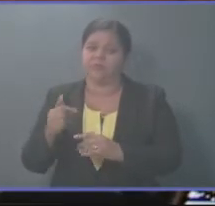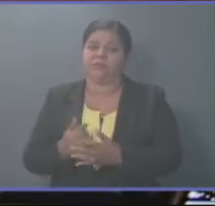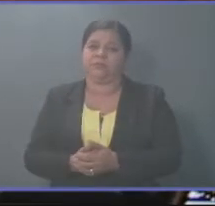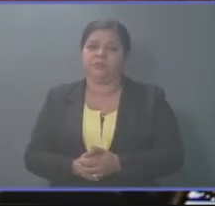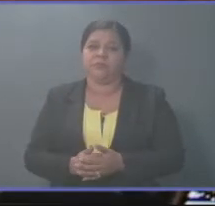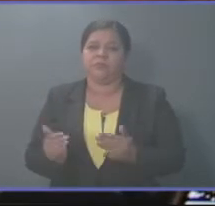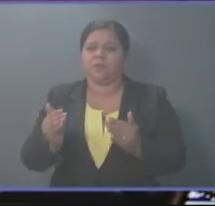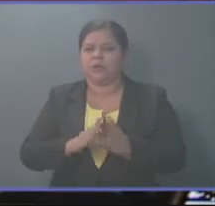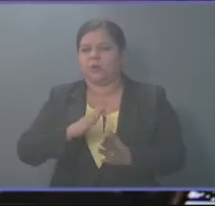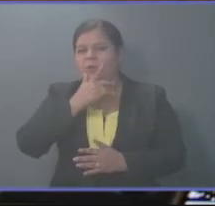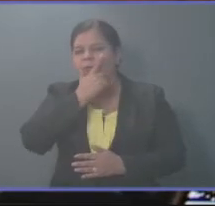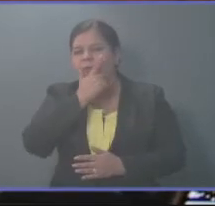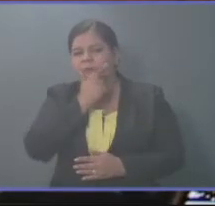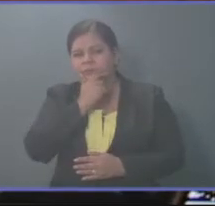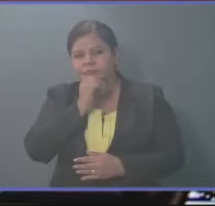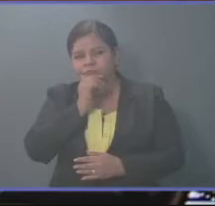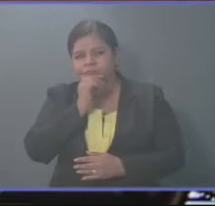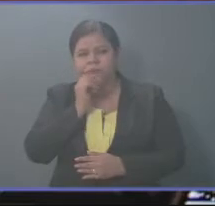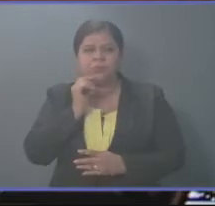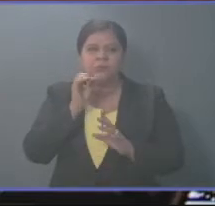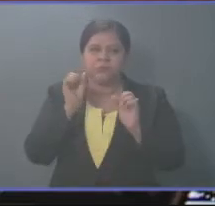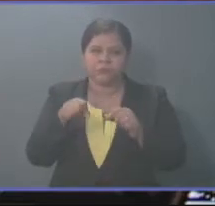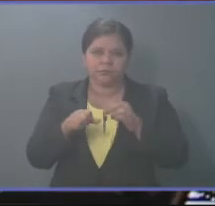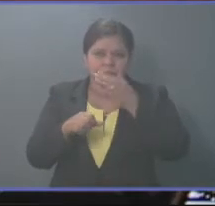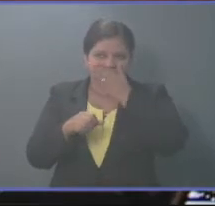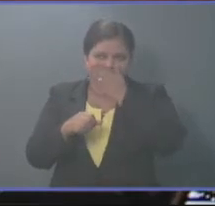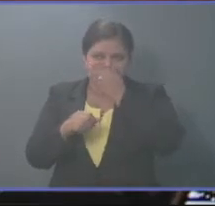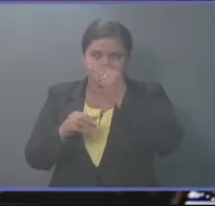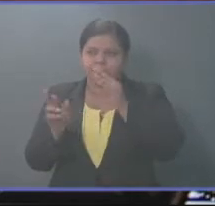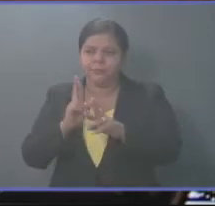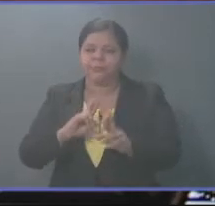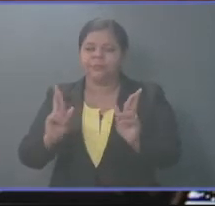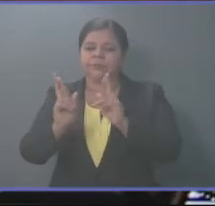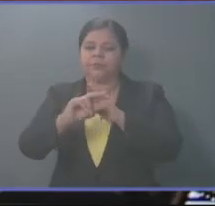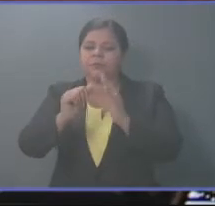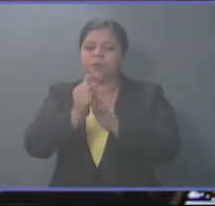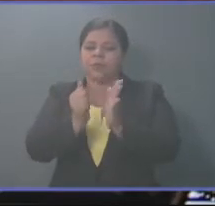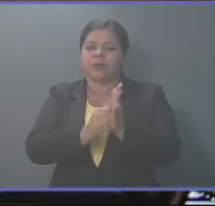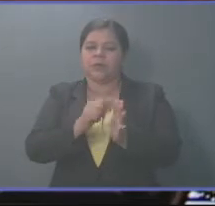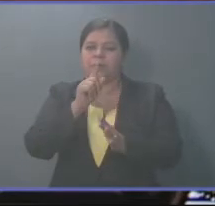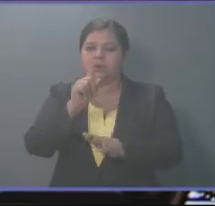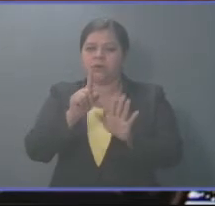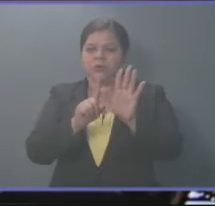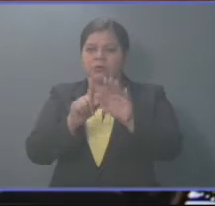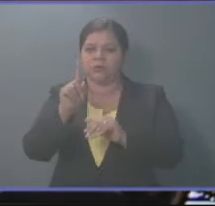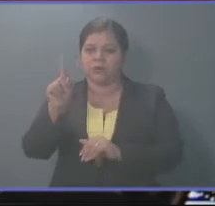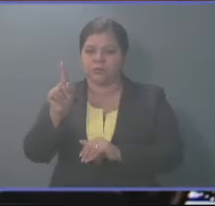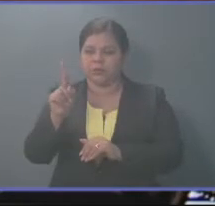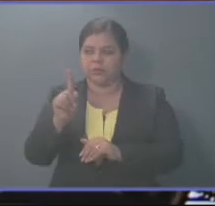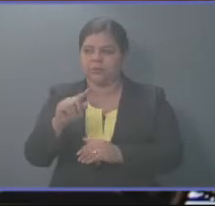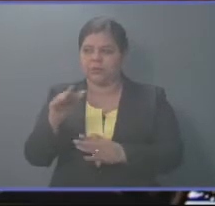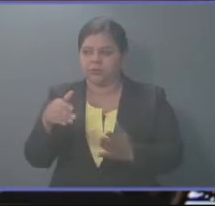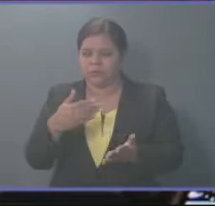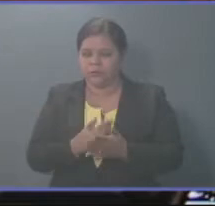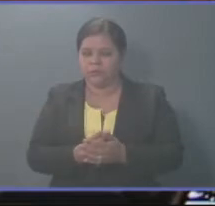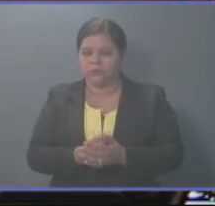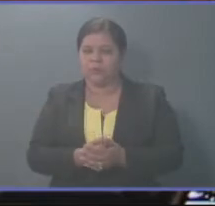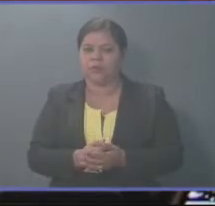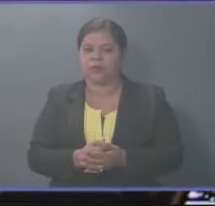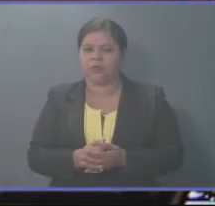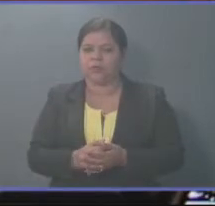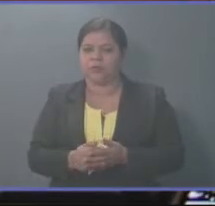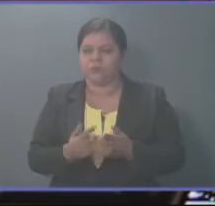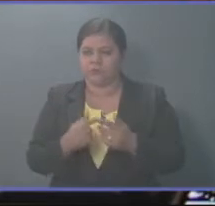se cuestiona la incorporación en la reforma al artículo 161 del elemento del descuido o